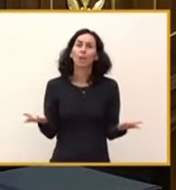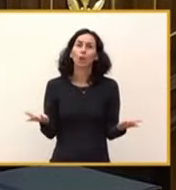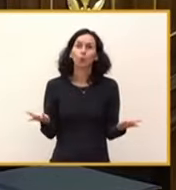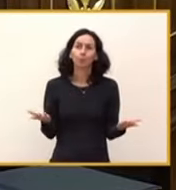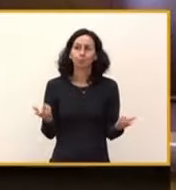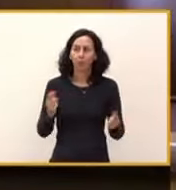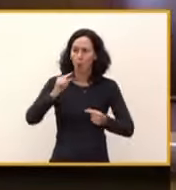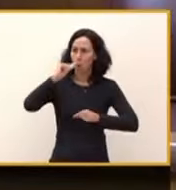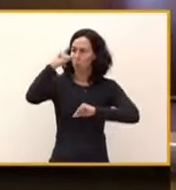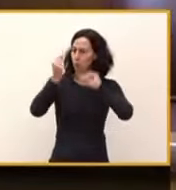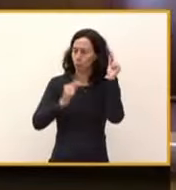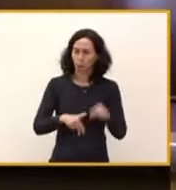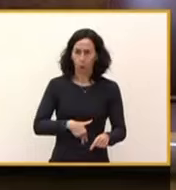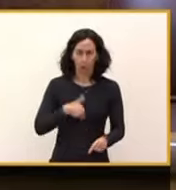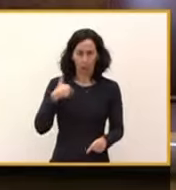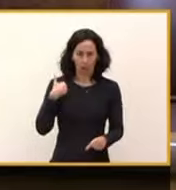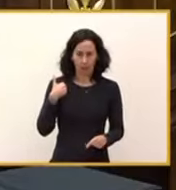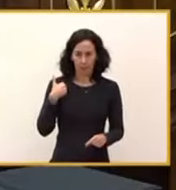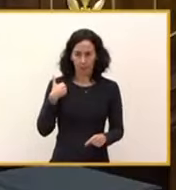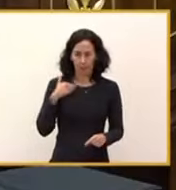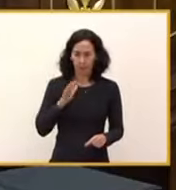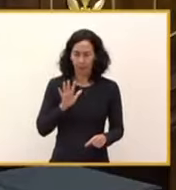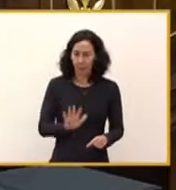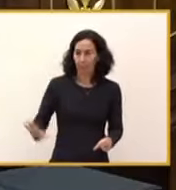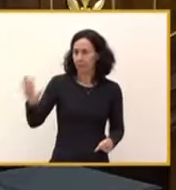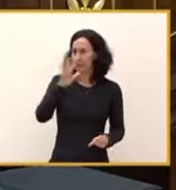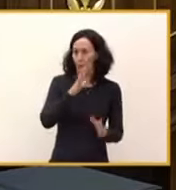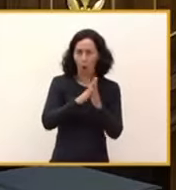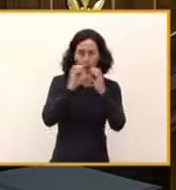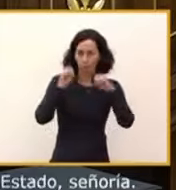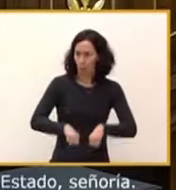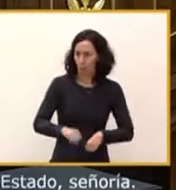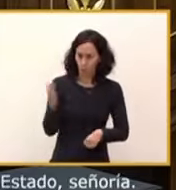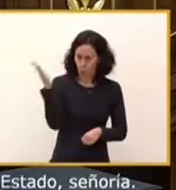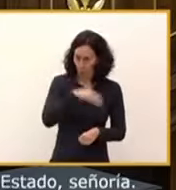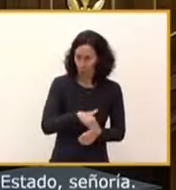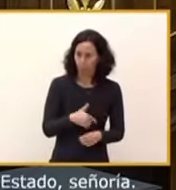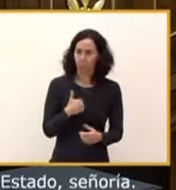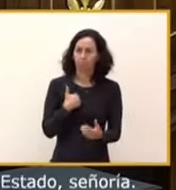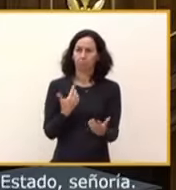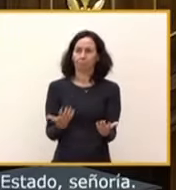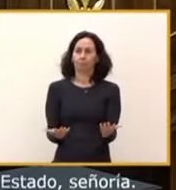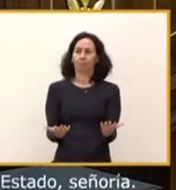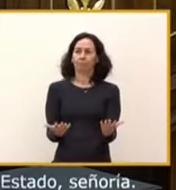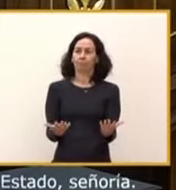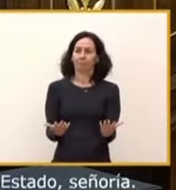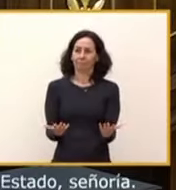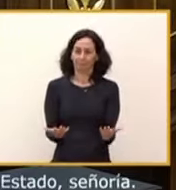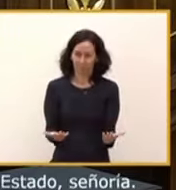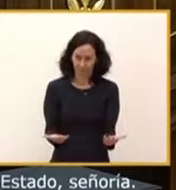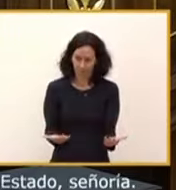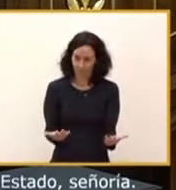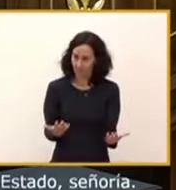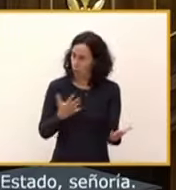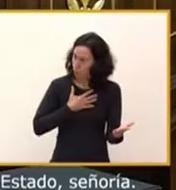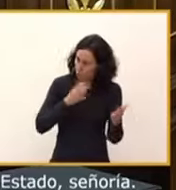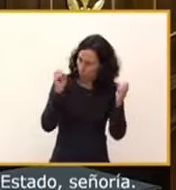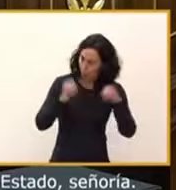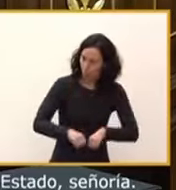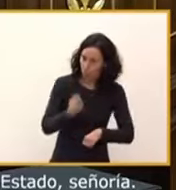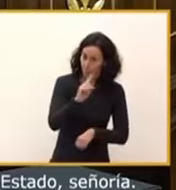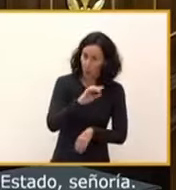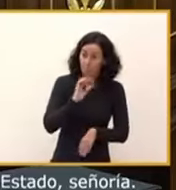de económicas. Haces una tesis y se la encargas a un tío... Está toda plagiada. No es una